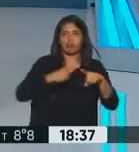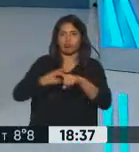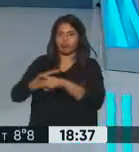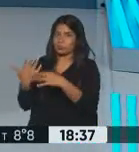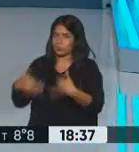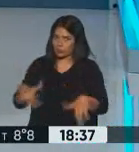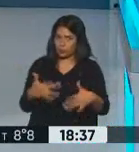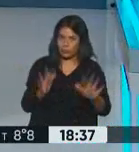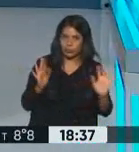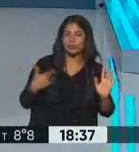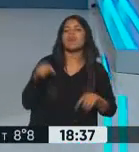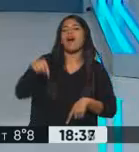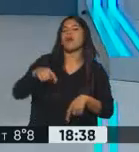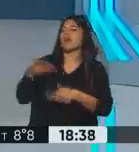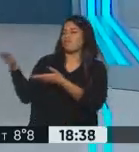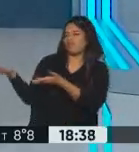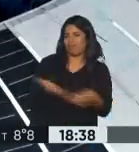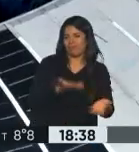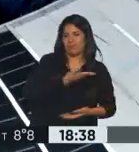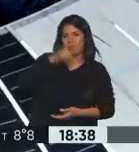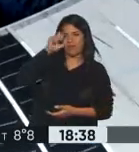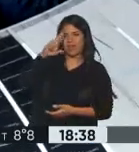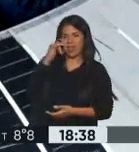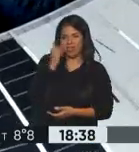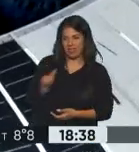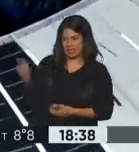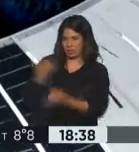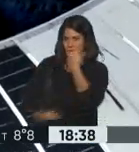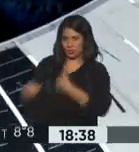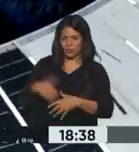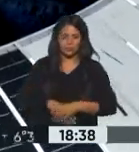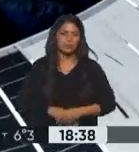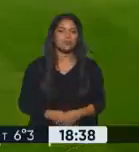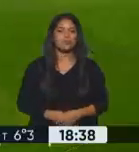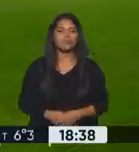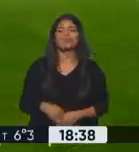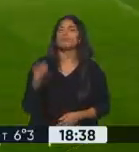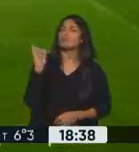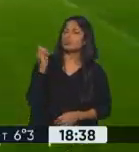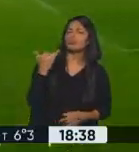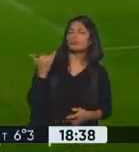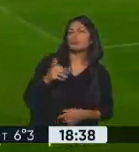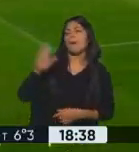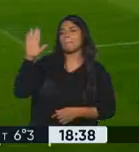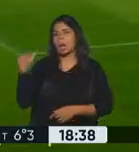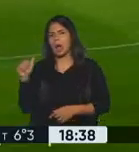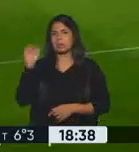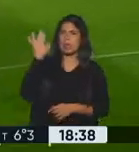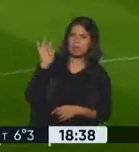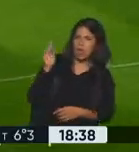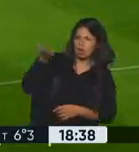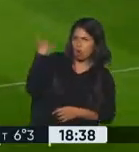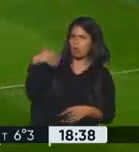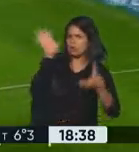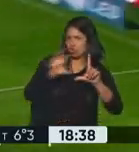la copa el amigo fernández mira la decisión de jugar la fase eliminatoria el martes y miércoles se mantuvo tras la reunión por